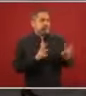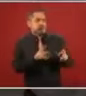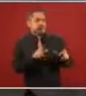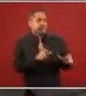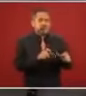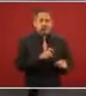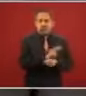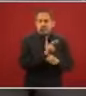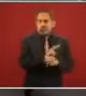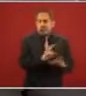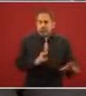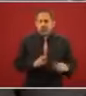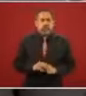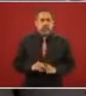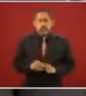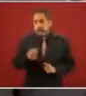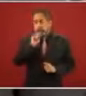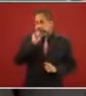también